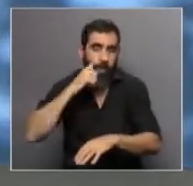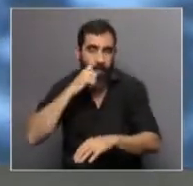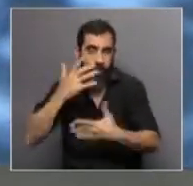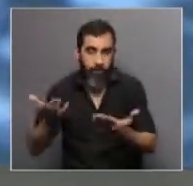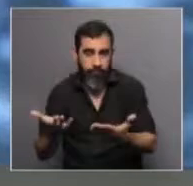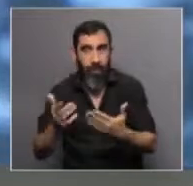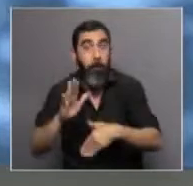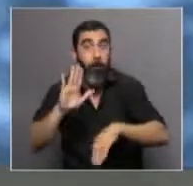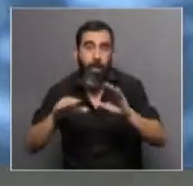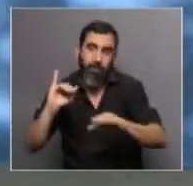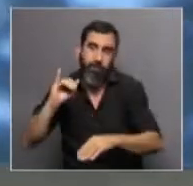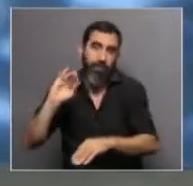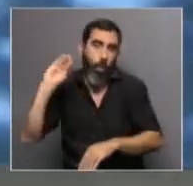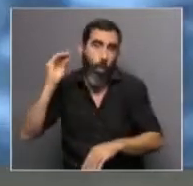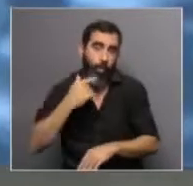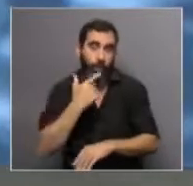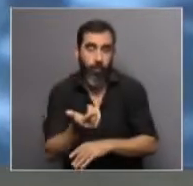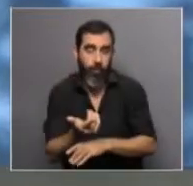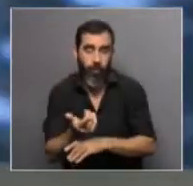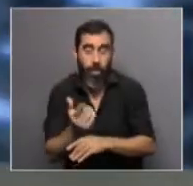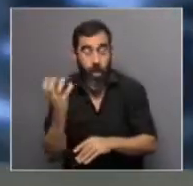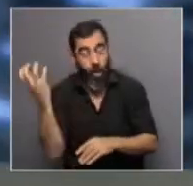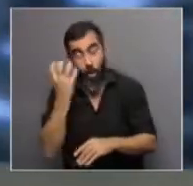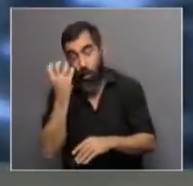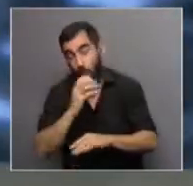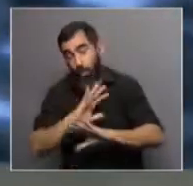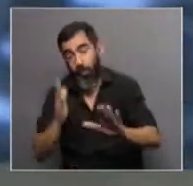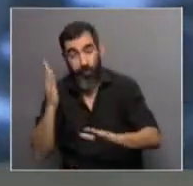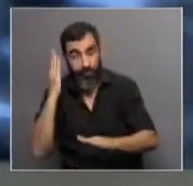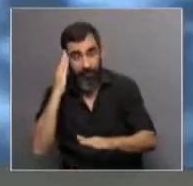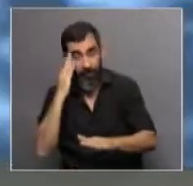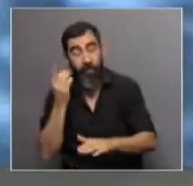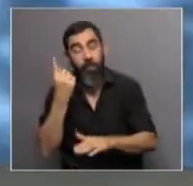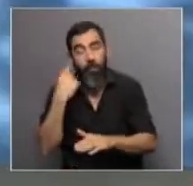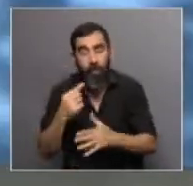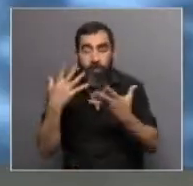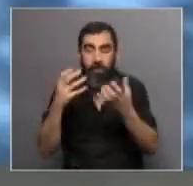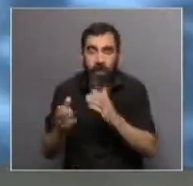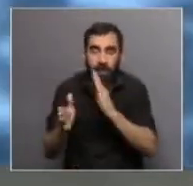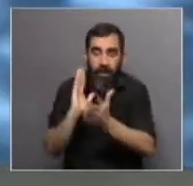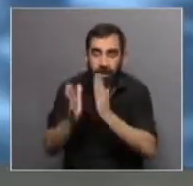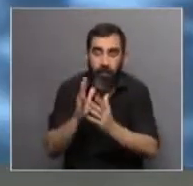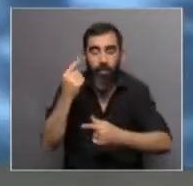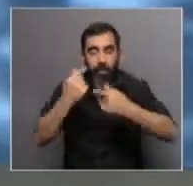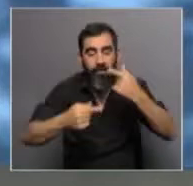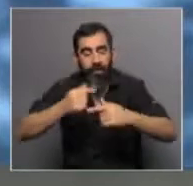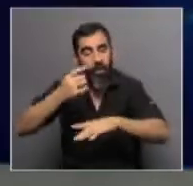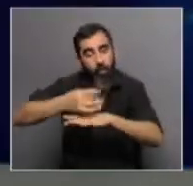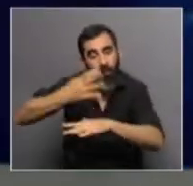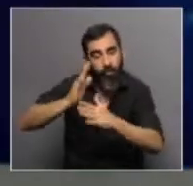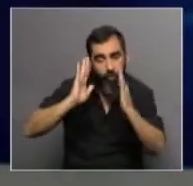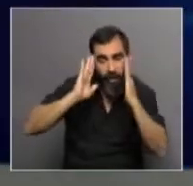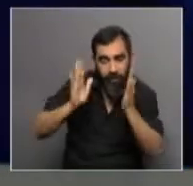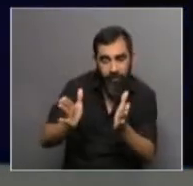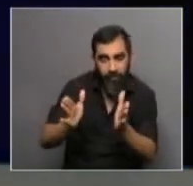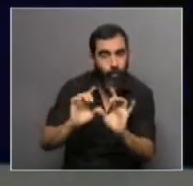sobre todo si es joven, es devastador. Por eso se trata de tratarlas en equipos multidisciplinarios